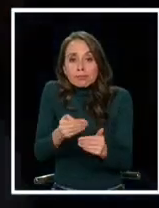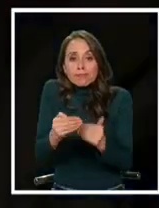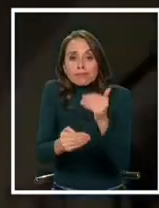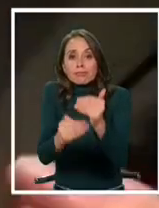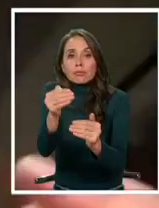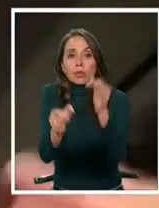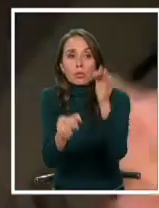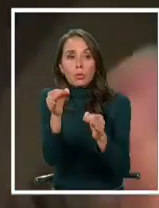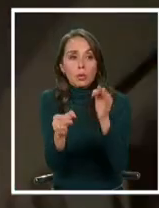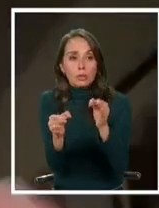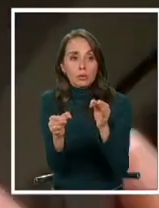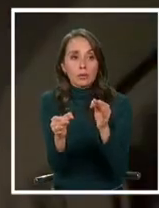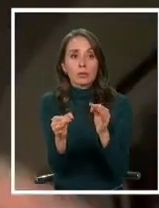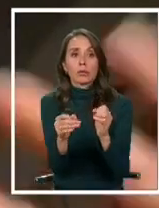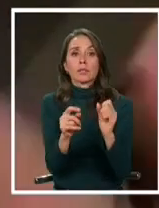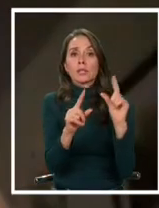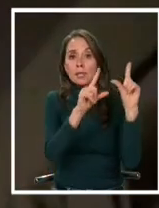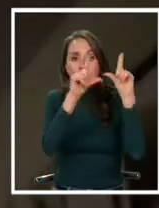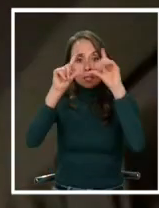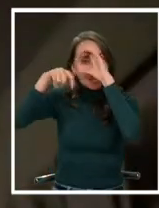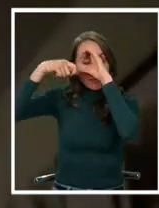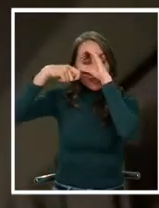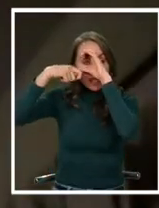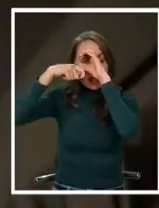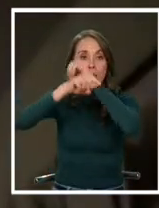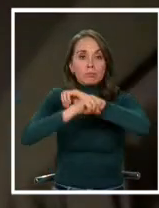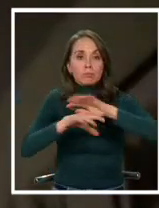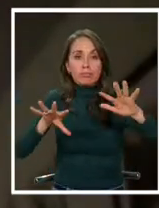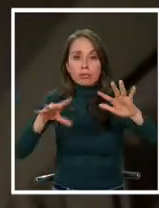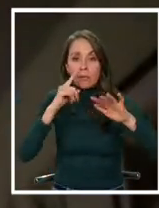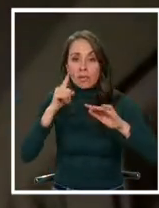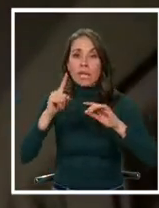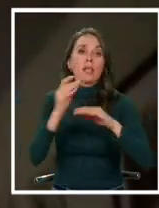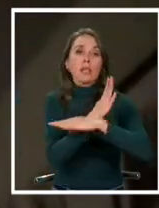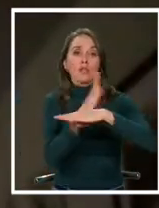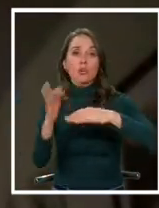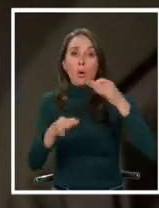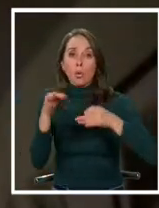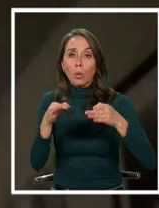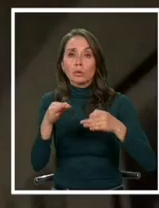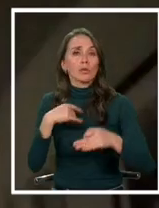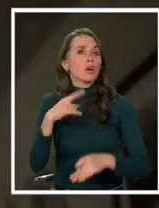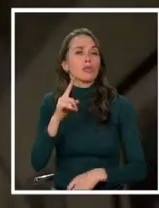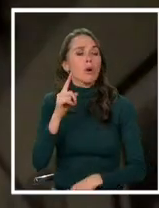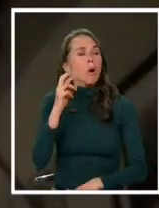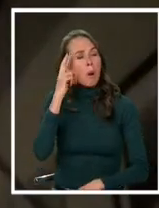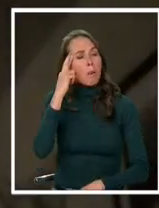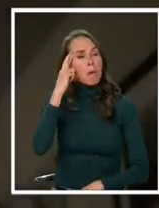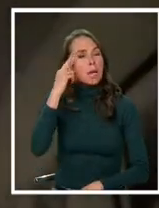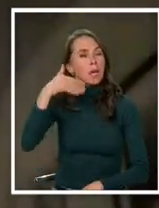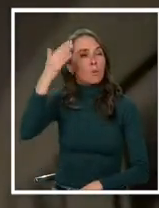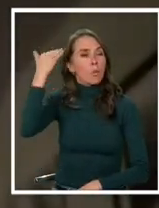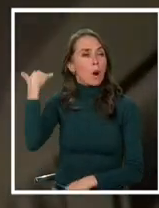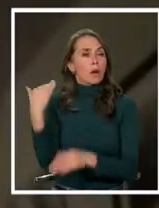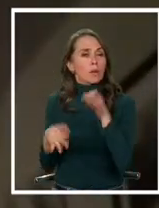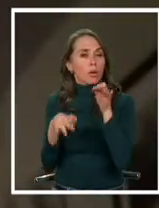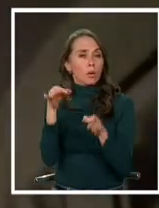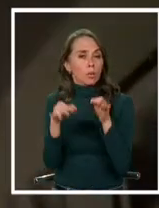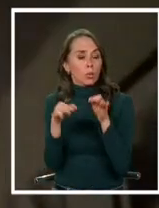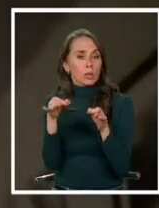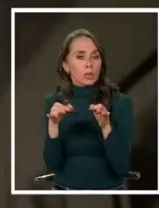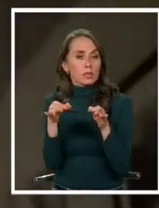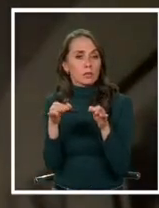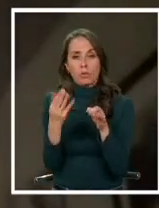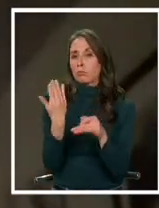juicio el que las imágenes estén circulando la forma que están circulando yo no recuerdo algún juicio en el